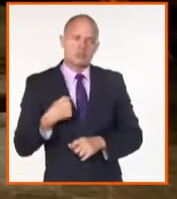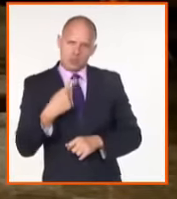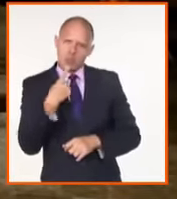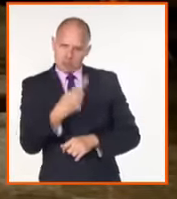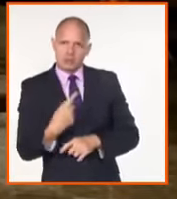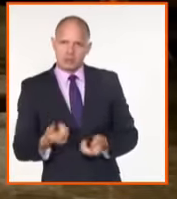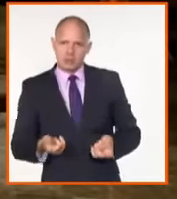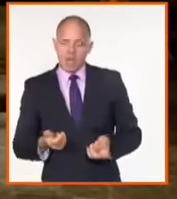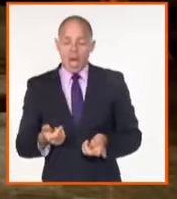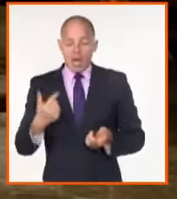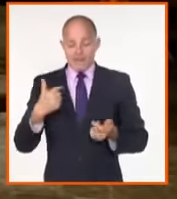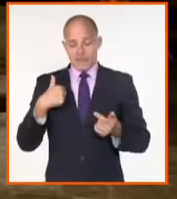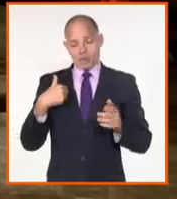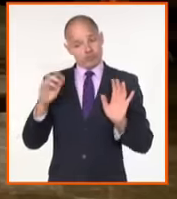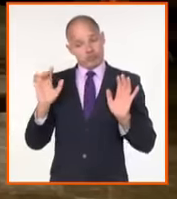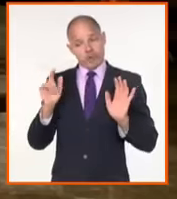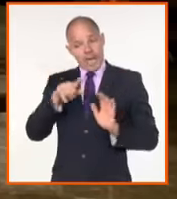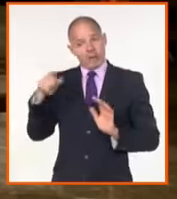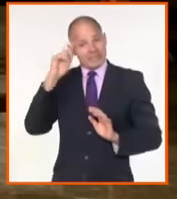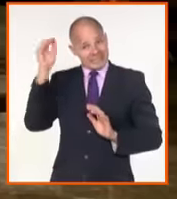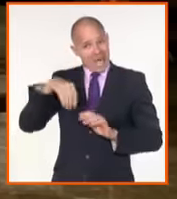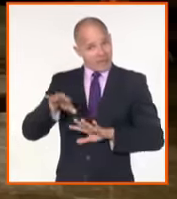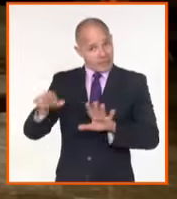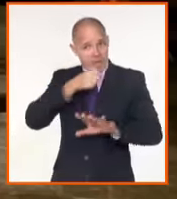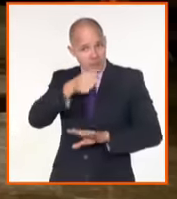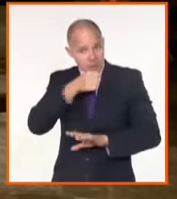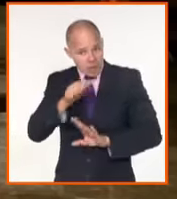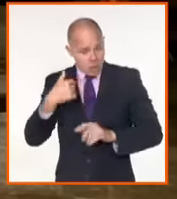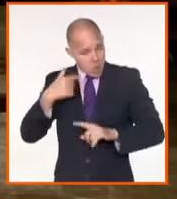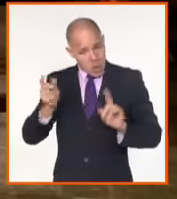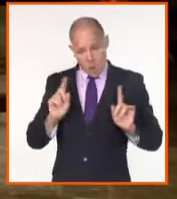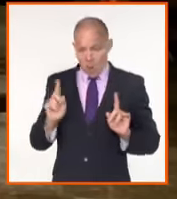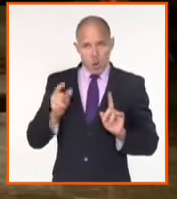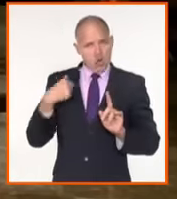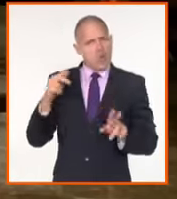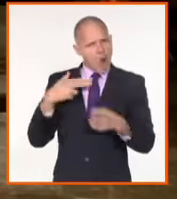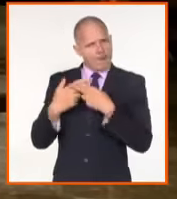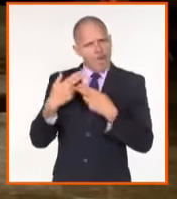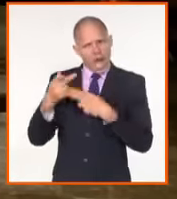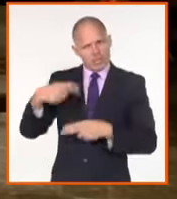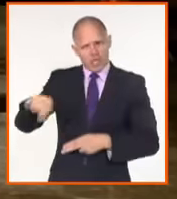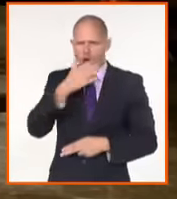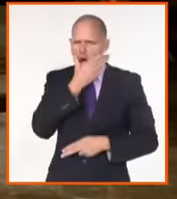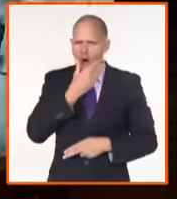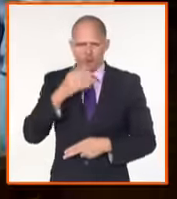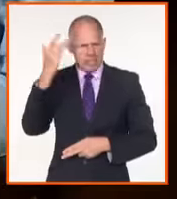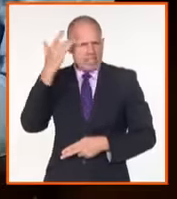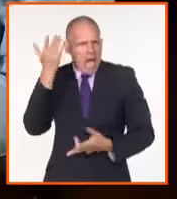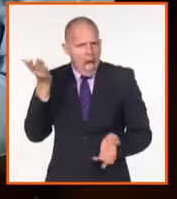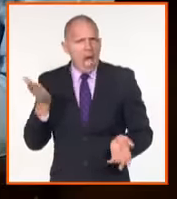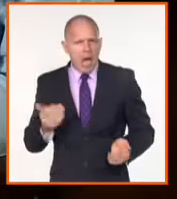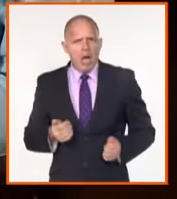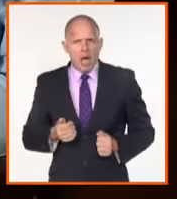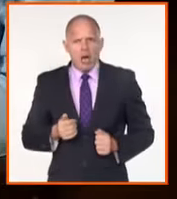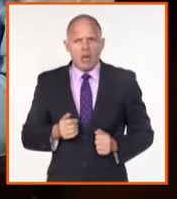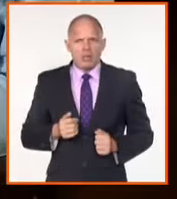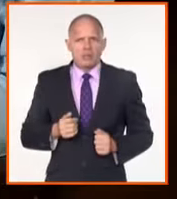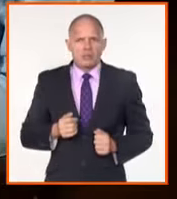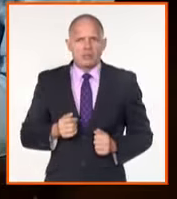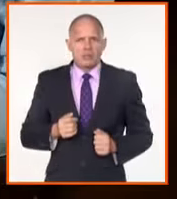son los especialistas en eso, y porque confío mucho en mi equipo, que es un equipo joven, talentoso,